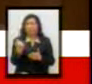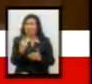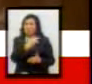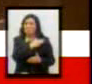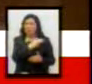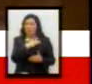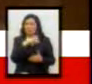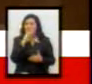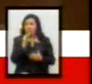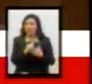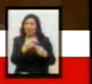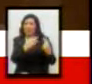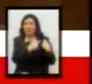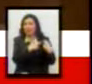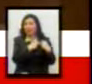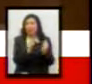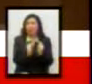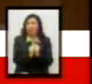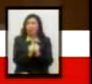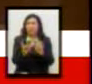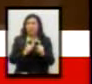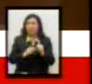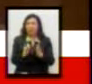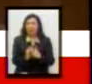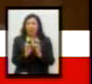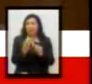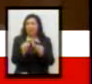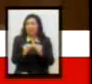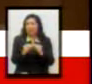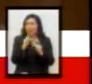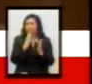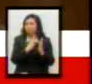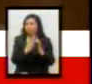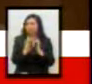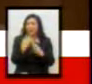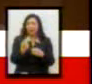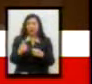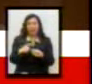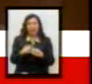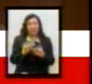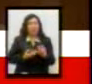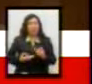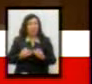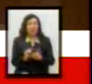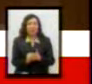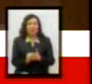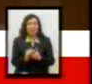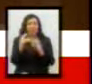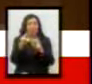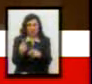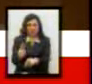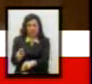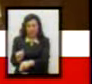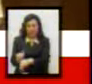Ministerio de la Mujer está comprometida con esta acción que consideramos estratégica de incorporar en el presupuesto el enfoque de